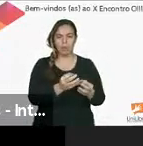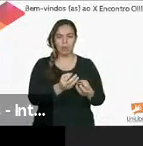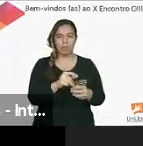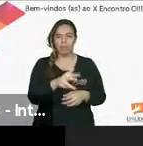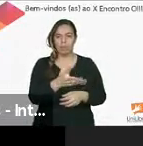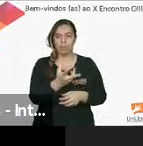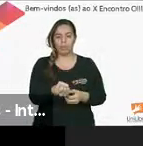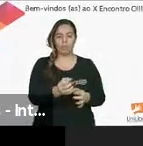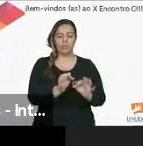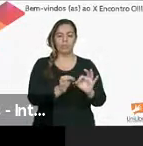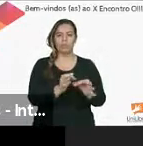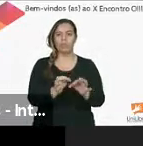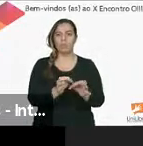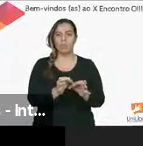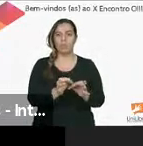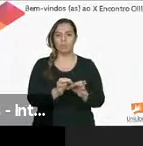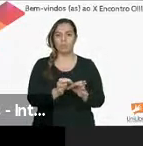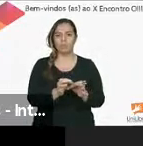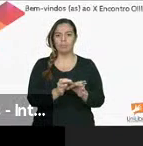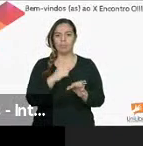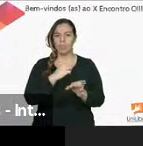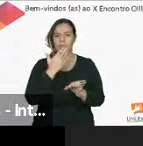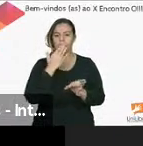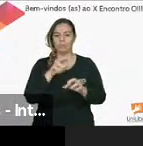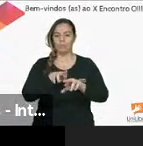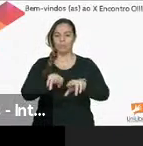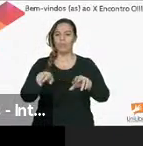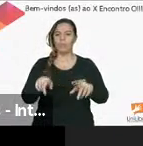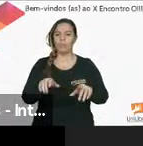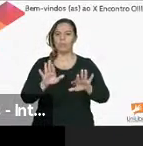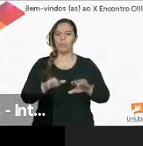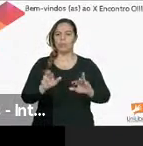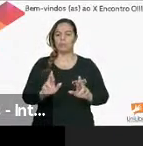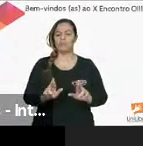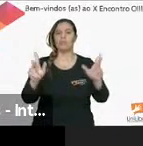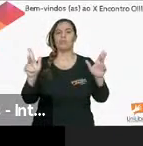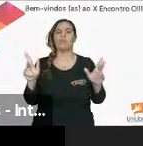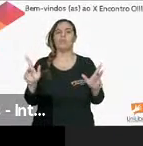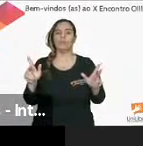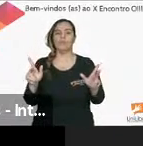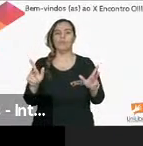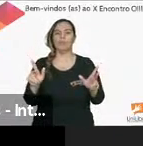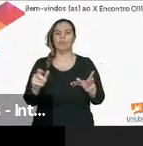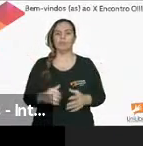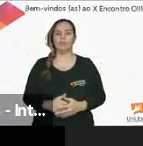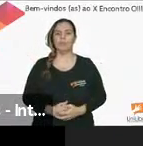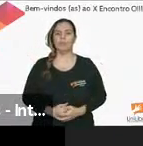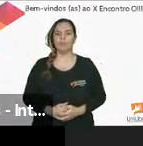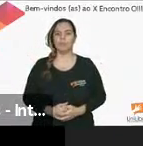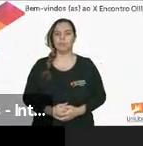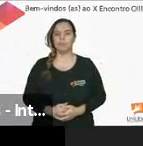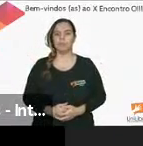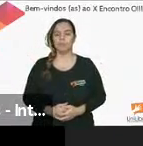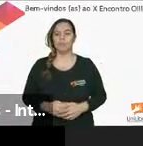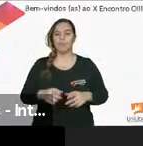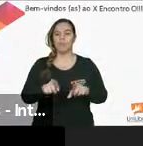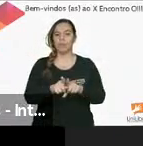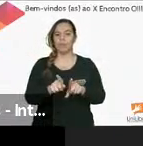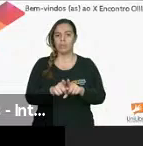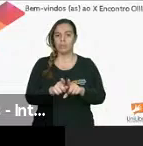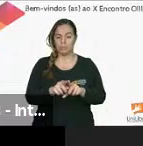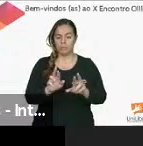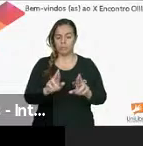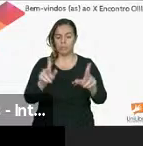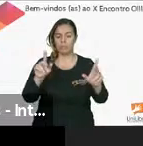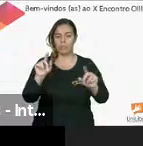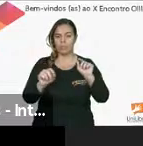aquí tiene órganos. Es completamente distinto, pero no es distinto solo estructuralmente. Es también distinto